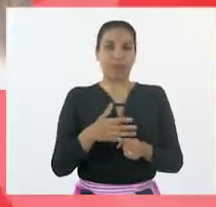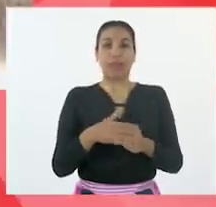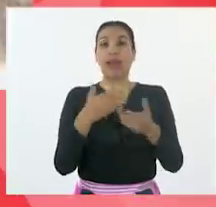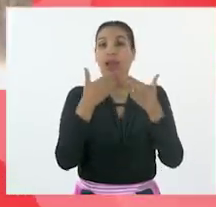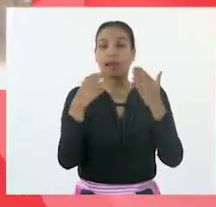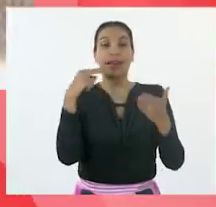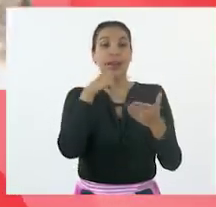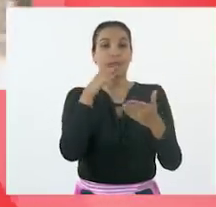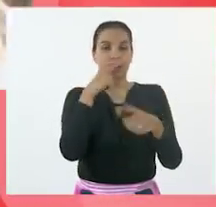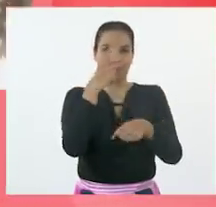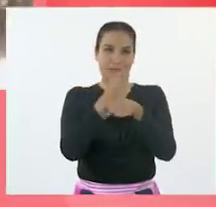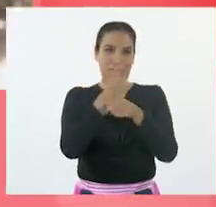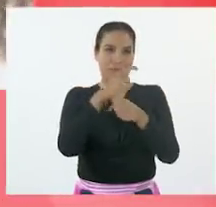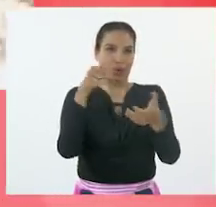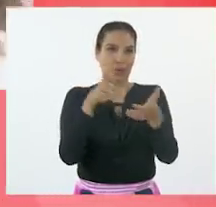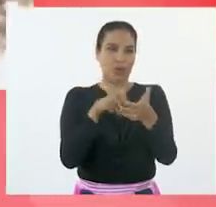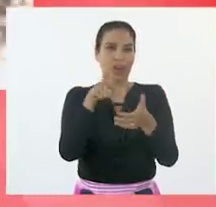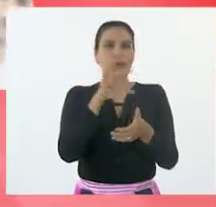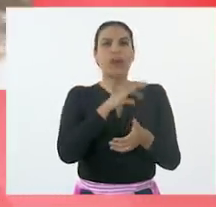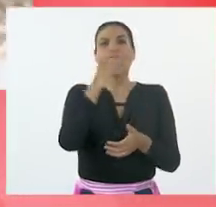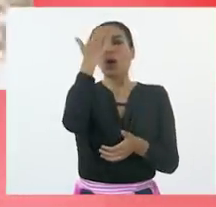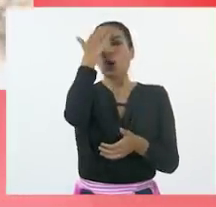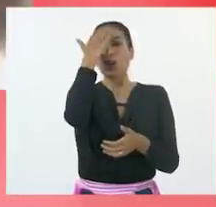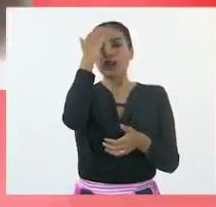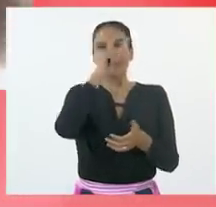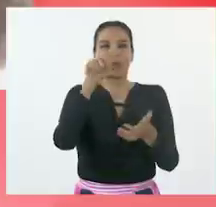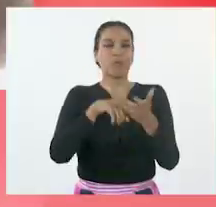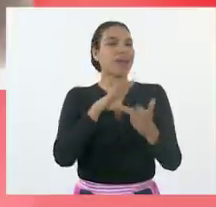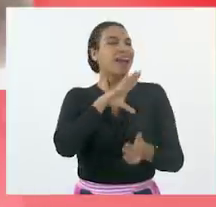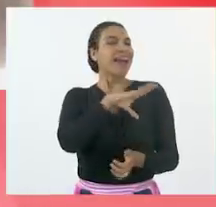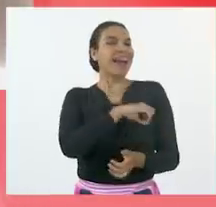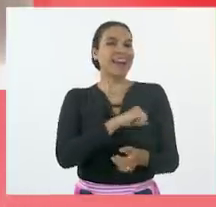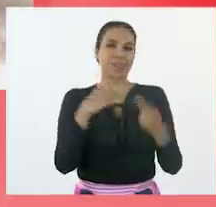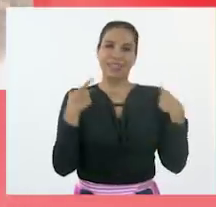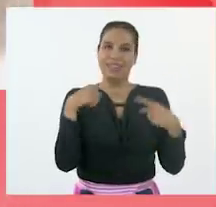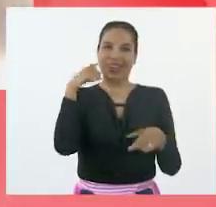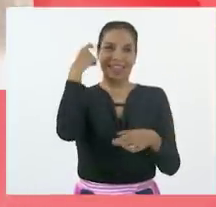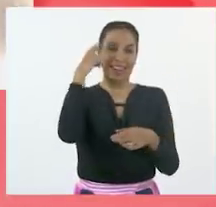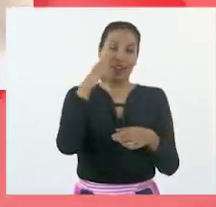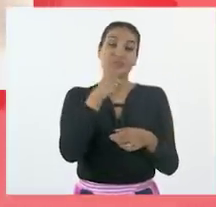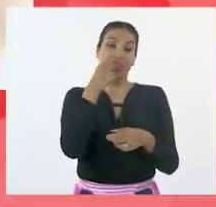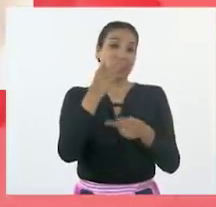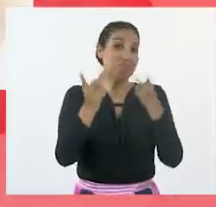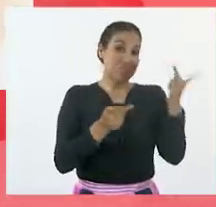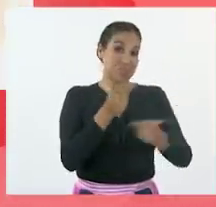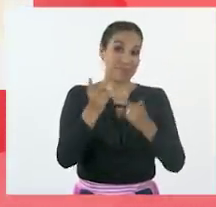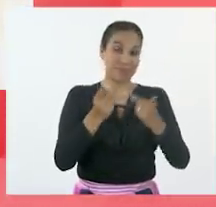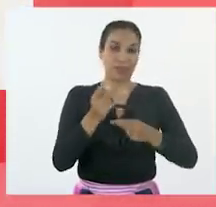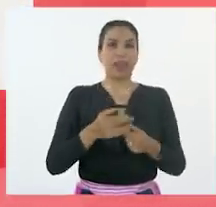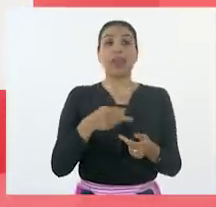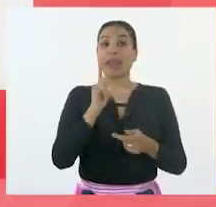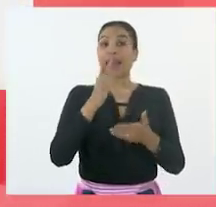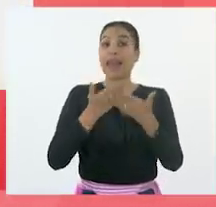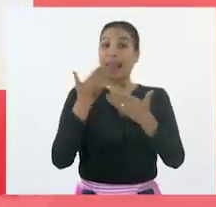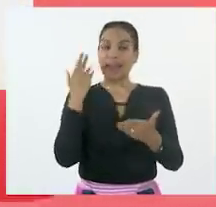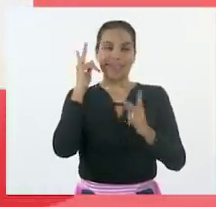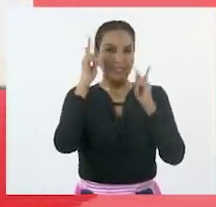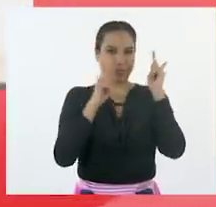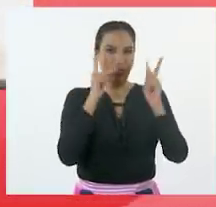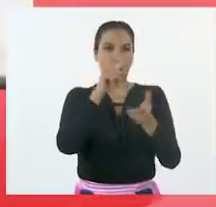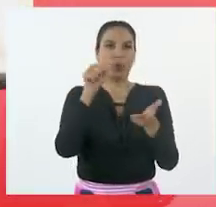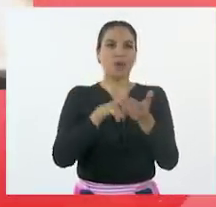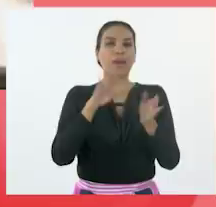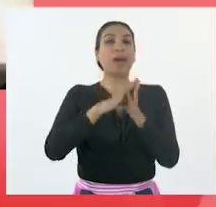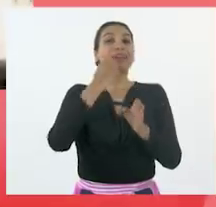acercamos rápidamente a la primera posición para conocer el sitio favorito de los queretanos según nuestra encuesta. Pero antes, visitemos un